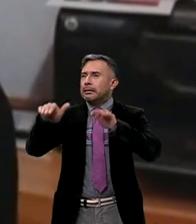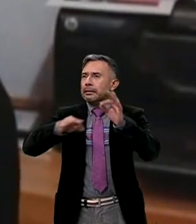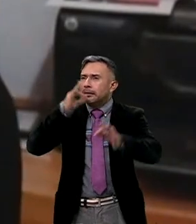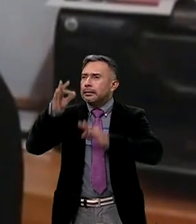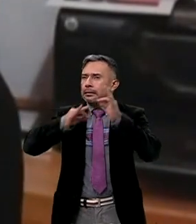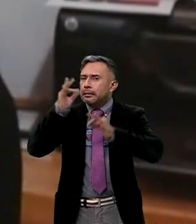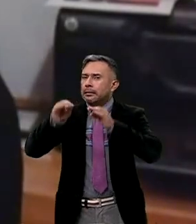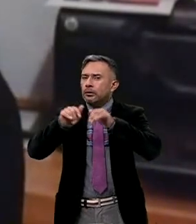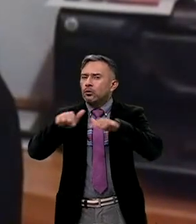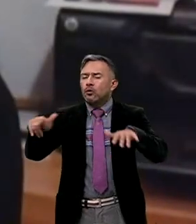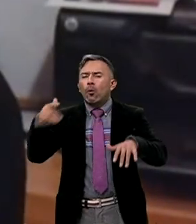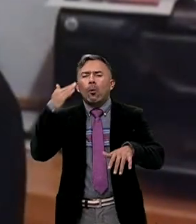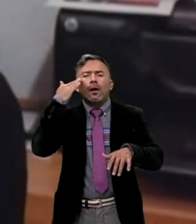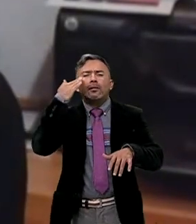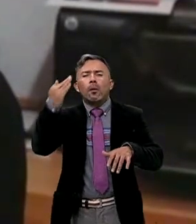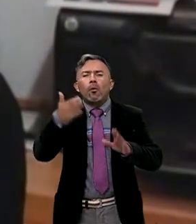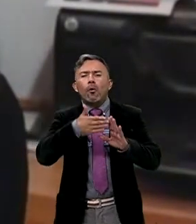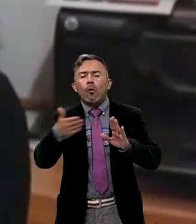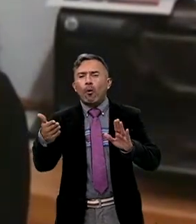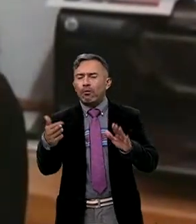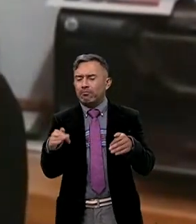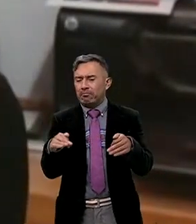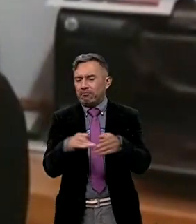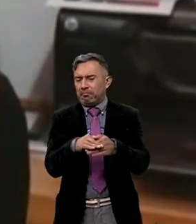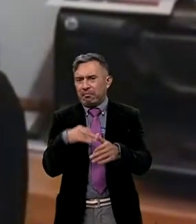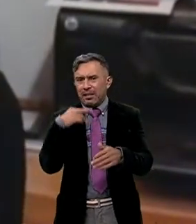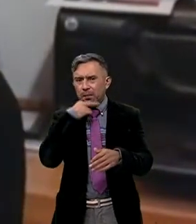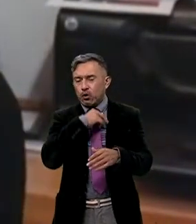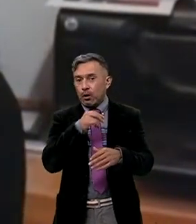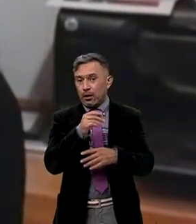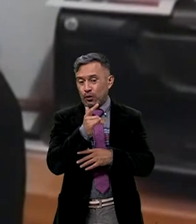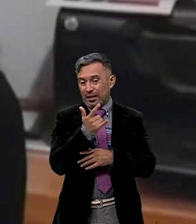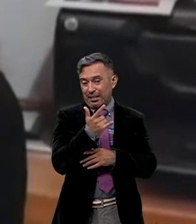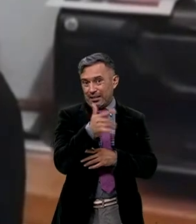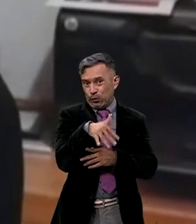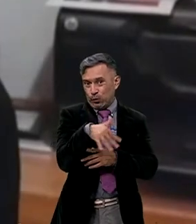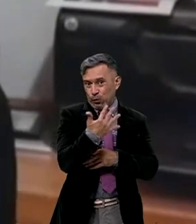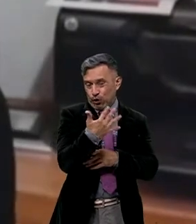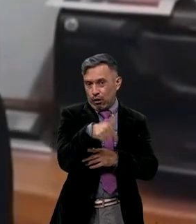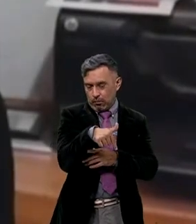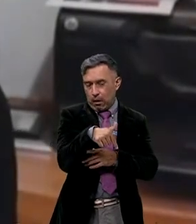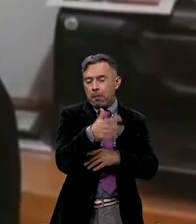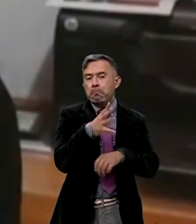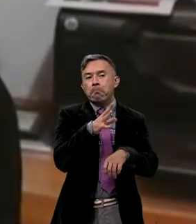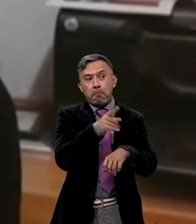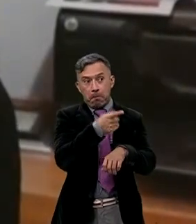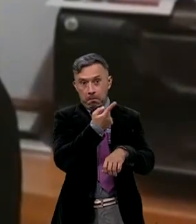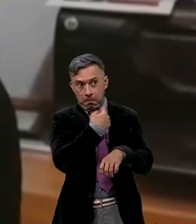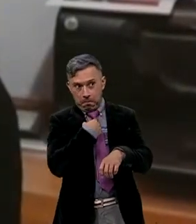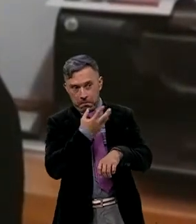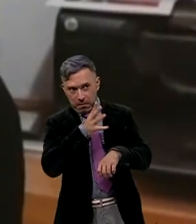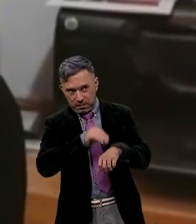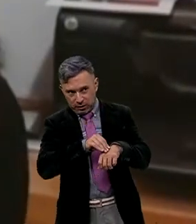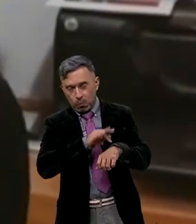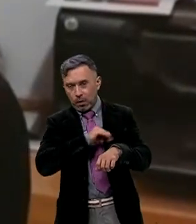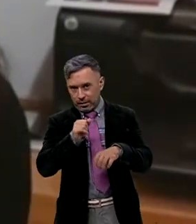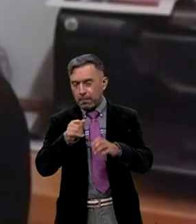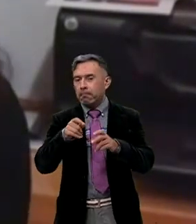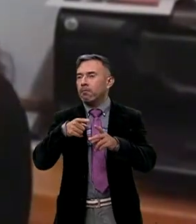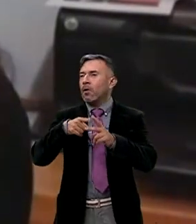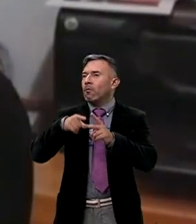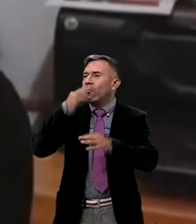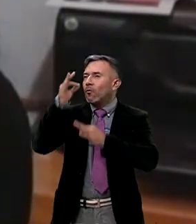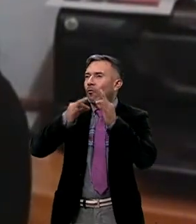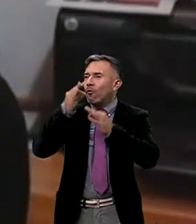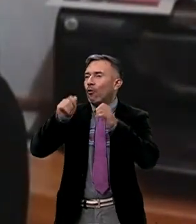algo muy muy breve a partir del 15 de julio se autorizó que el ine estuviera esté promocionando en la consulta y también